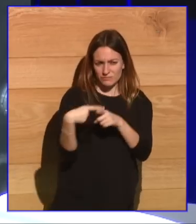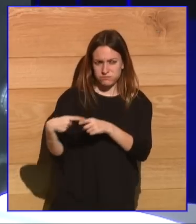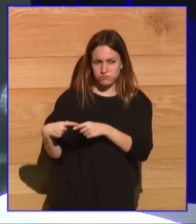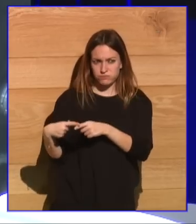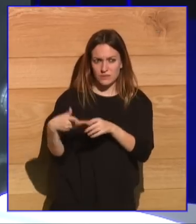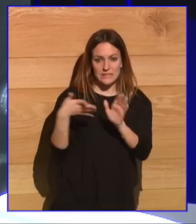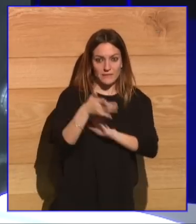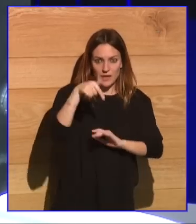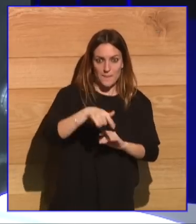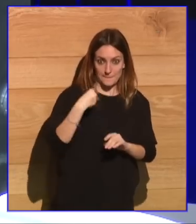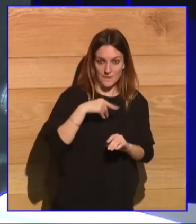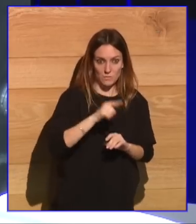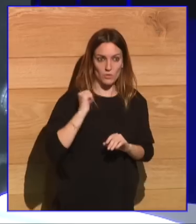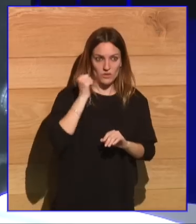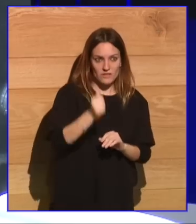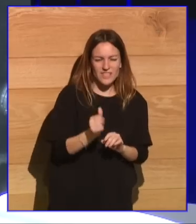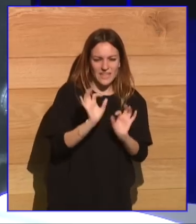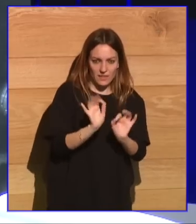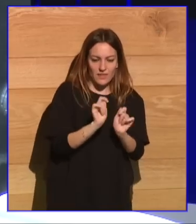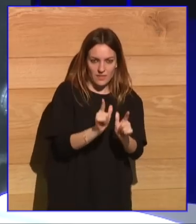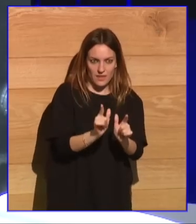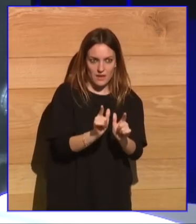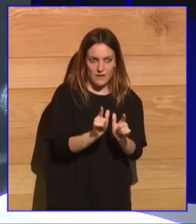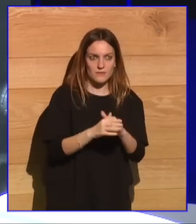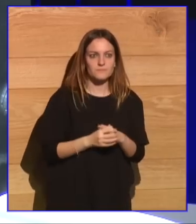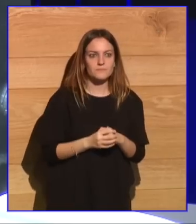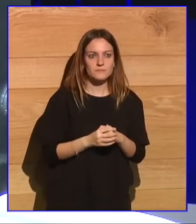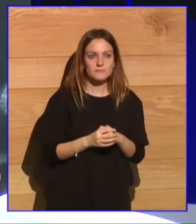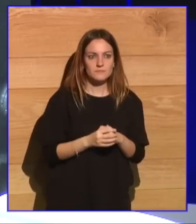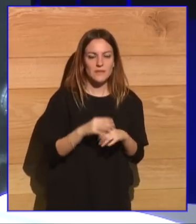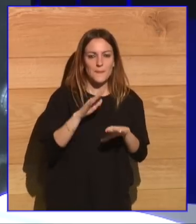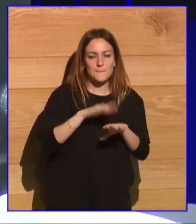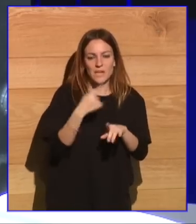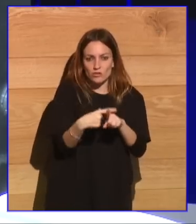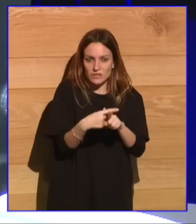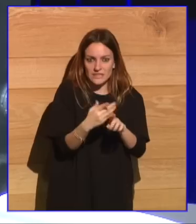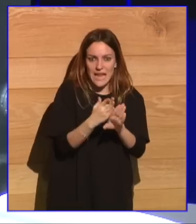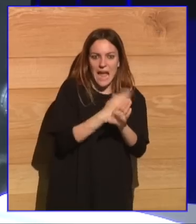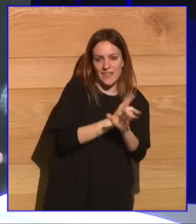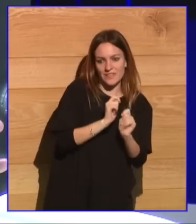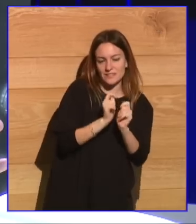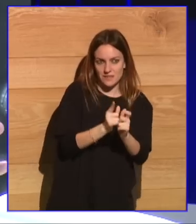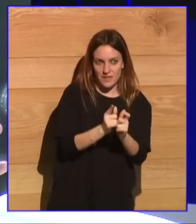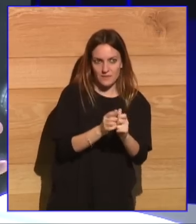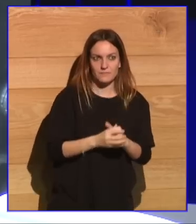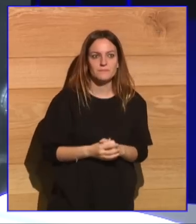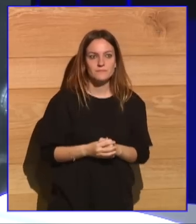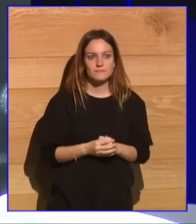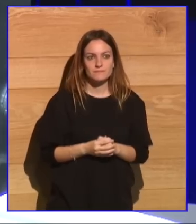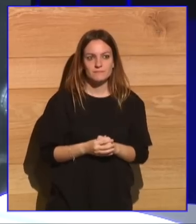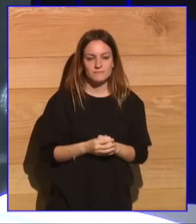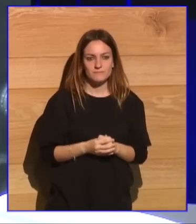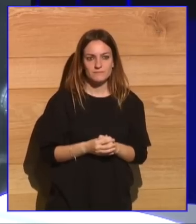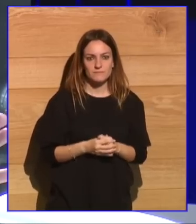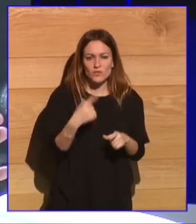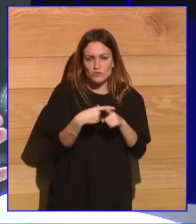su riqueza de una forma muy difícil de anticipar, porque está llena de ingenuidades que no